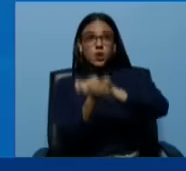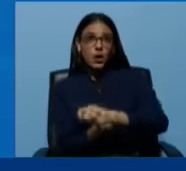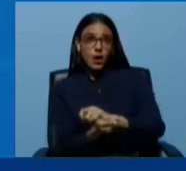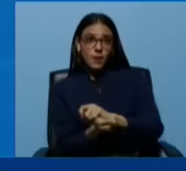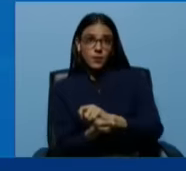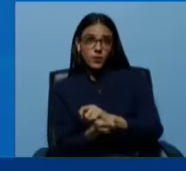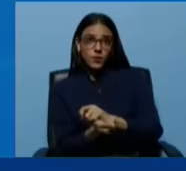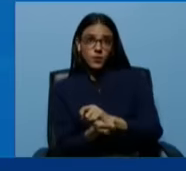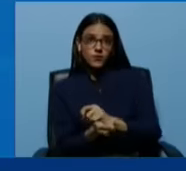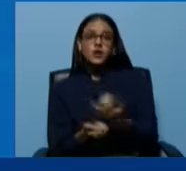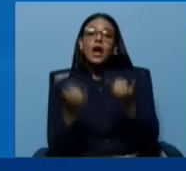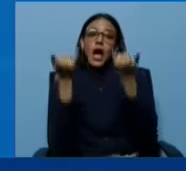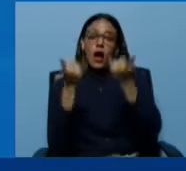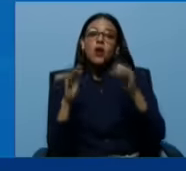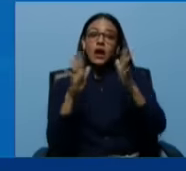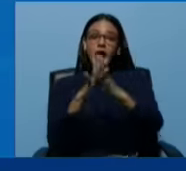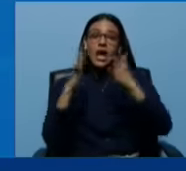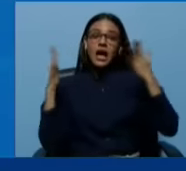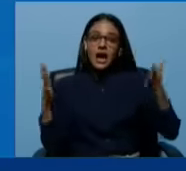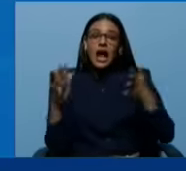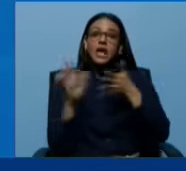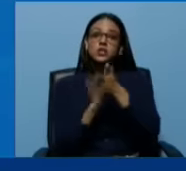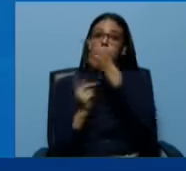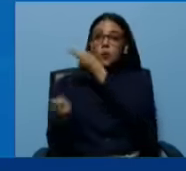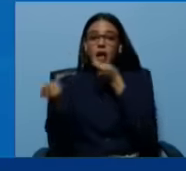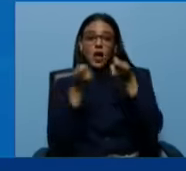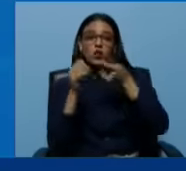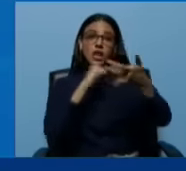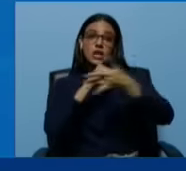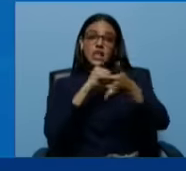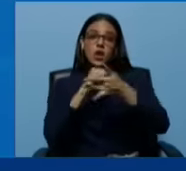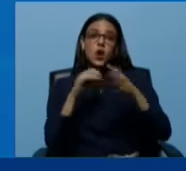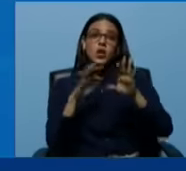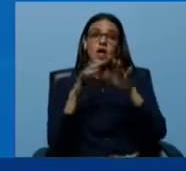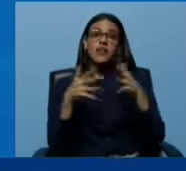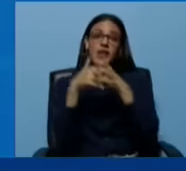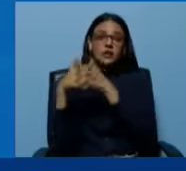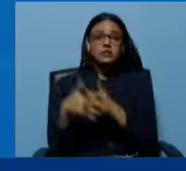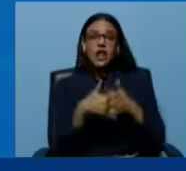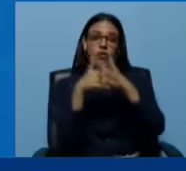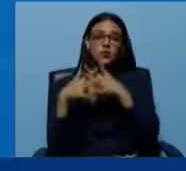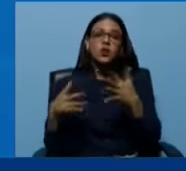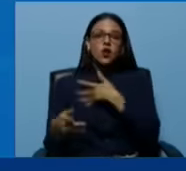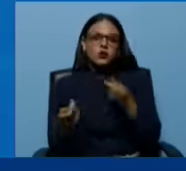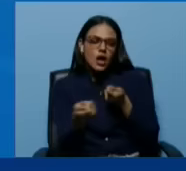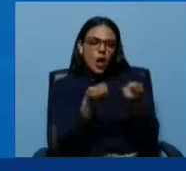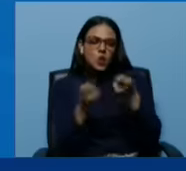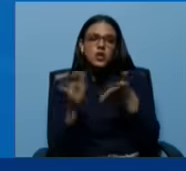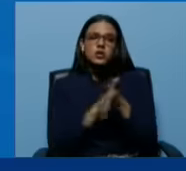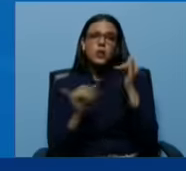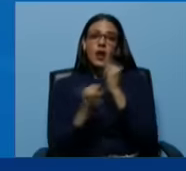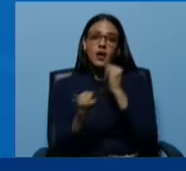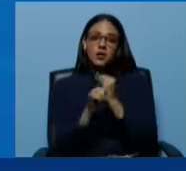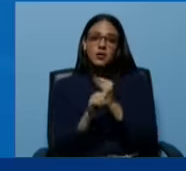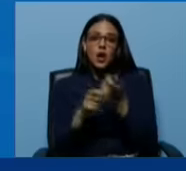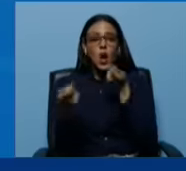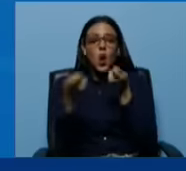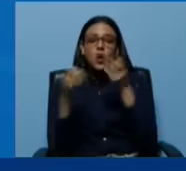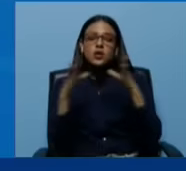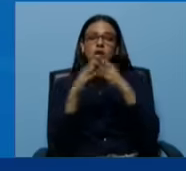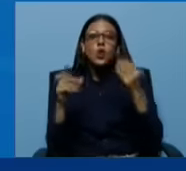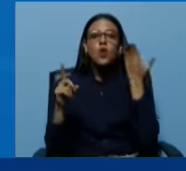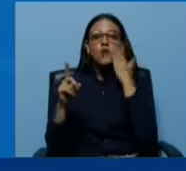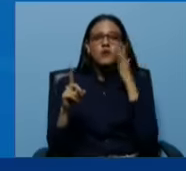la gran oligarquía del imperio tecnológico de Estados Unidos controla el Internet, controla todas las redes